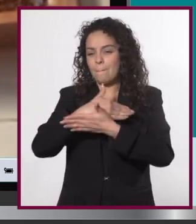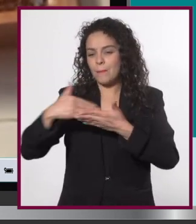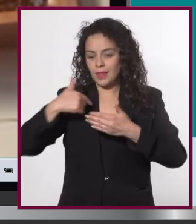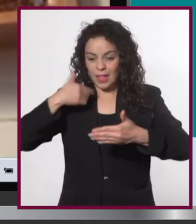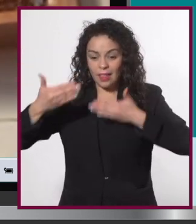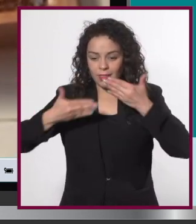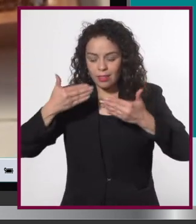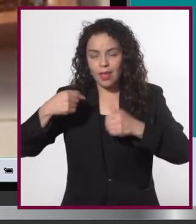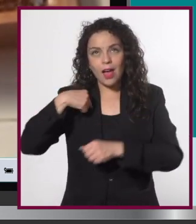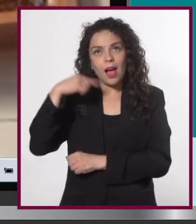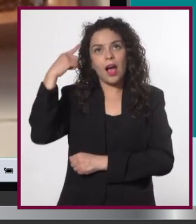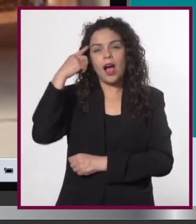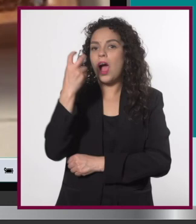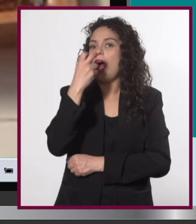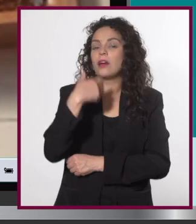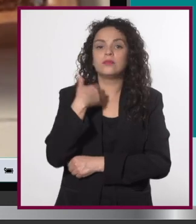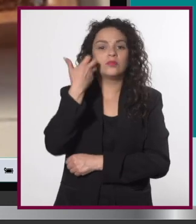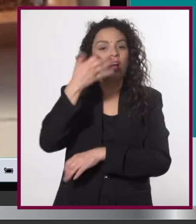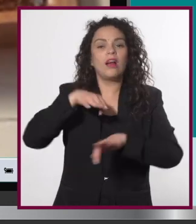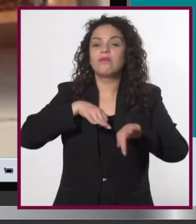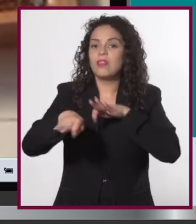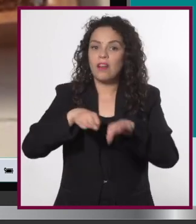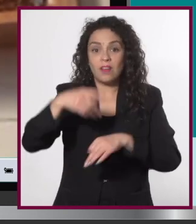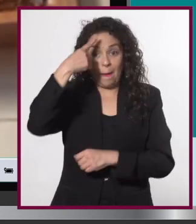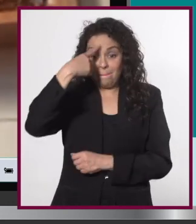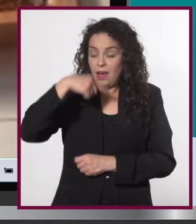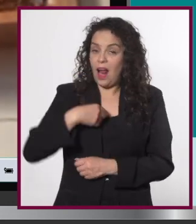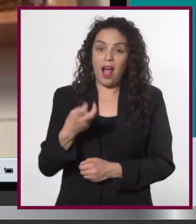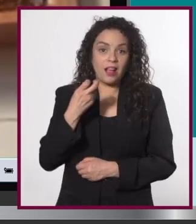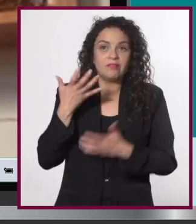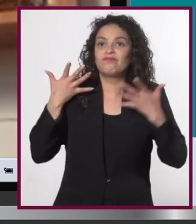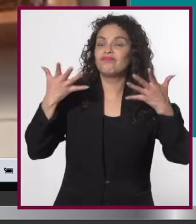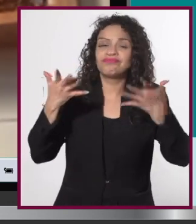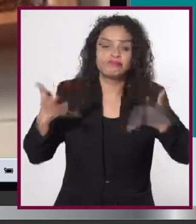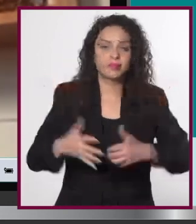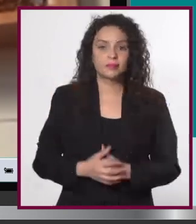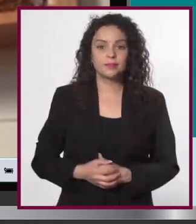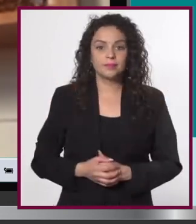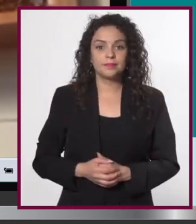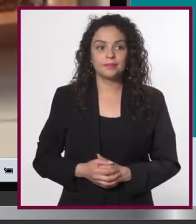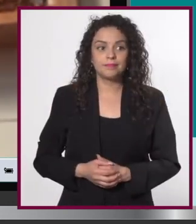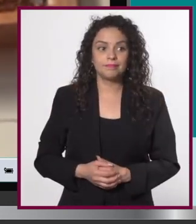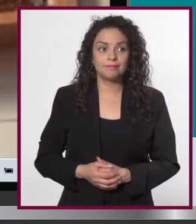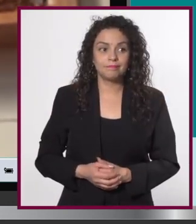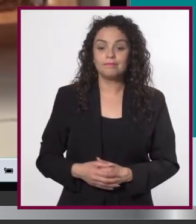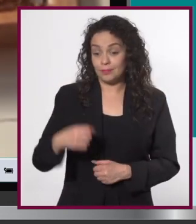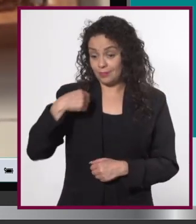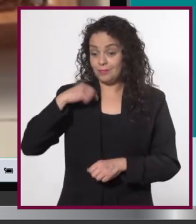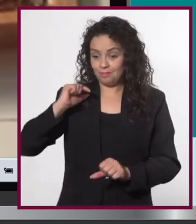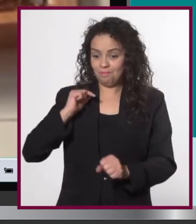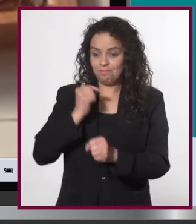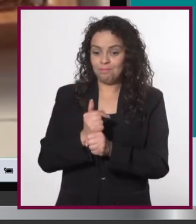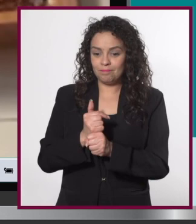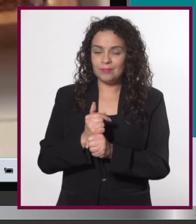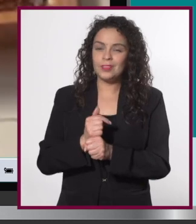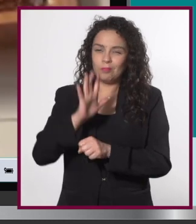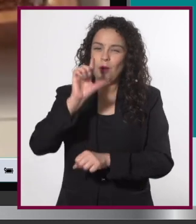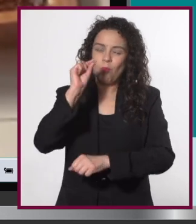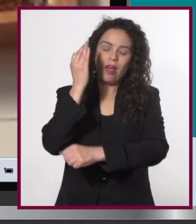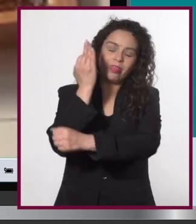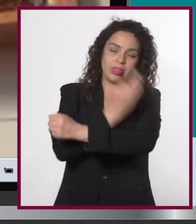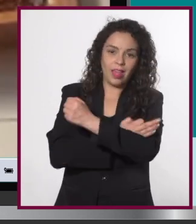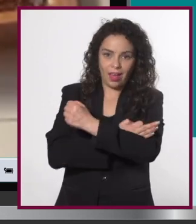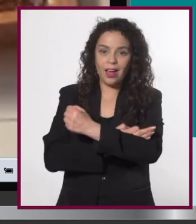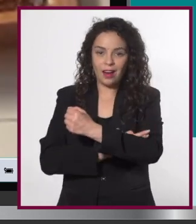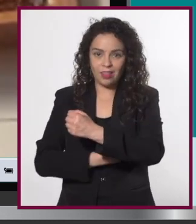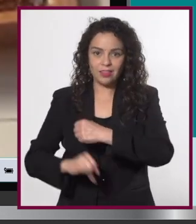nada más. No tenía otra opción para mí, eso es lo que yo quería. Y justo me di cuenta, tal vez un poco tarde en